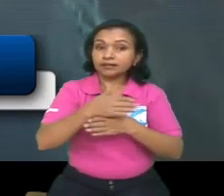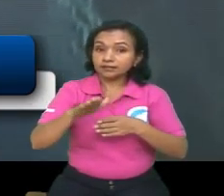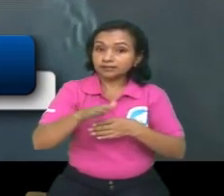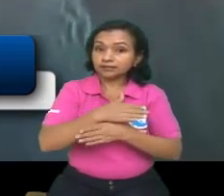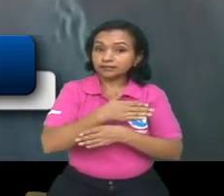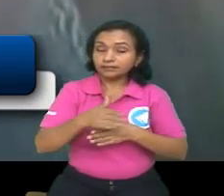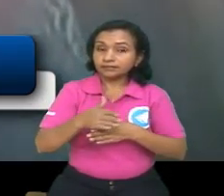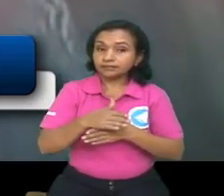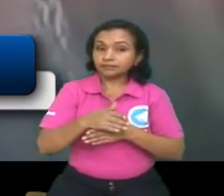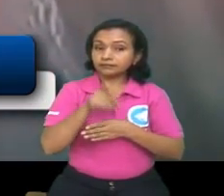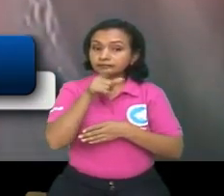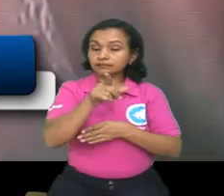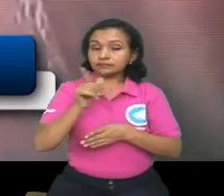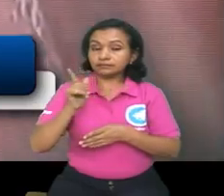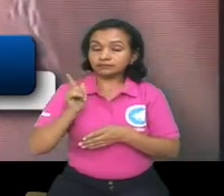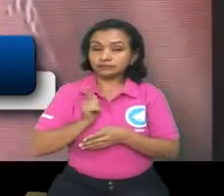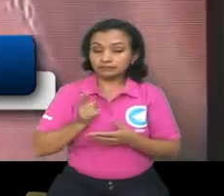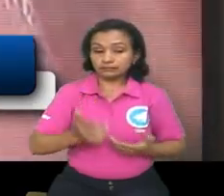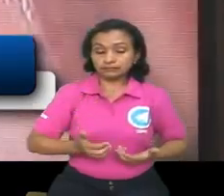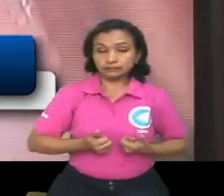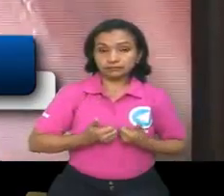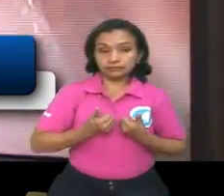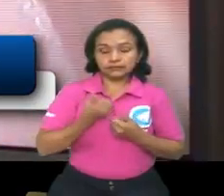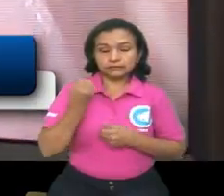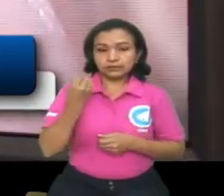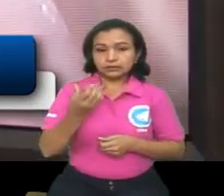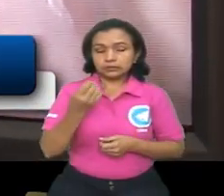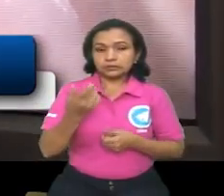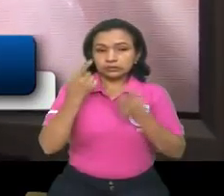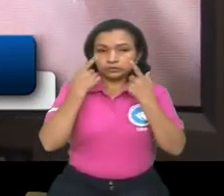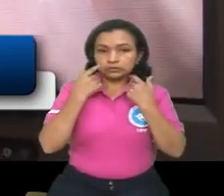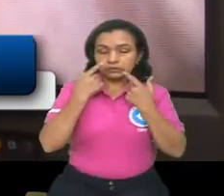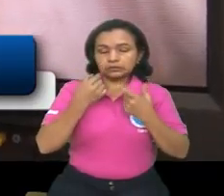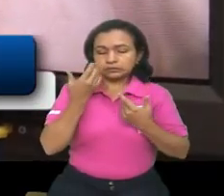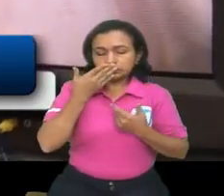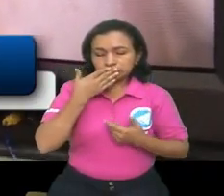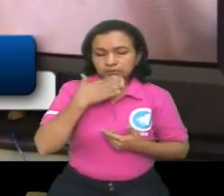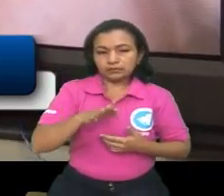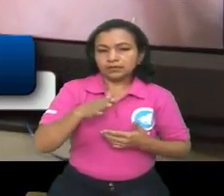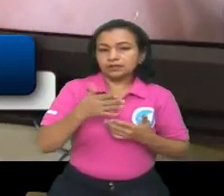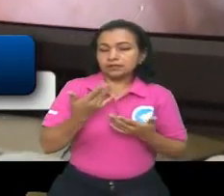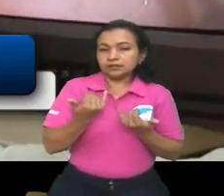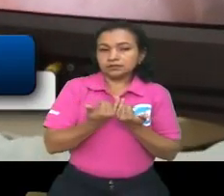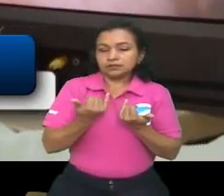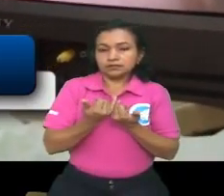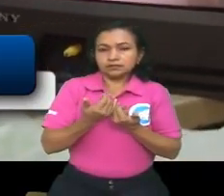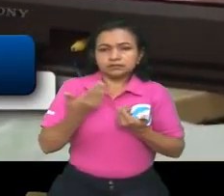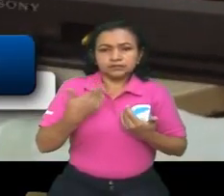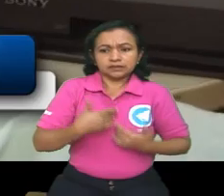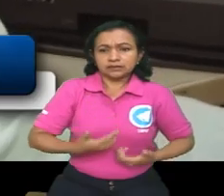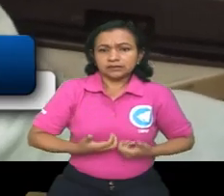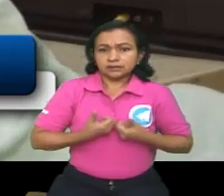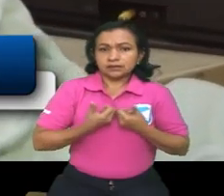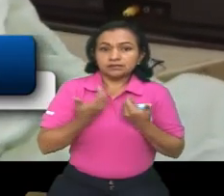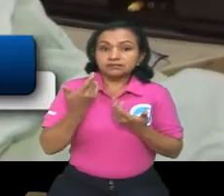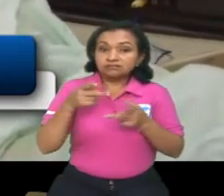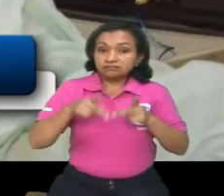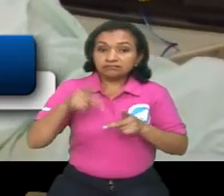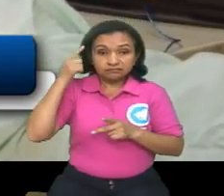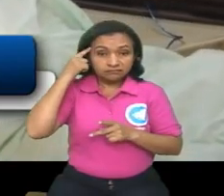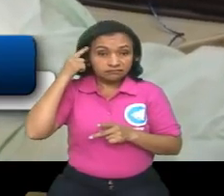cuando uno le dicen tenés una lesión precancerosa, si duele, uno llora, se siente mal porque ya, ay, ¿qué será? Me va a dar cáncer. Pero